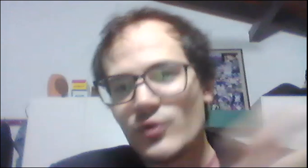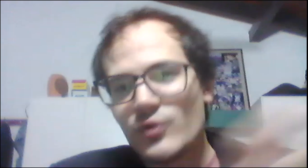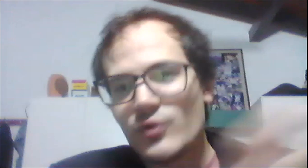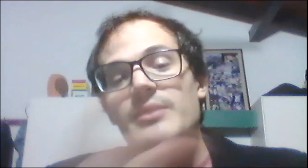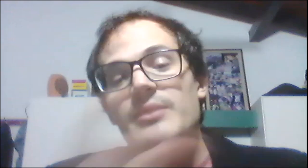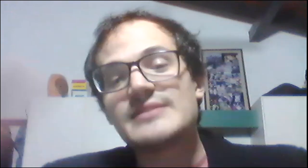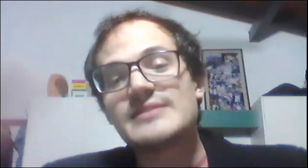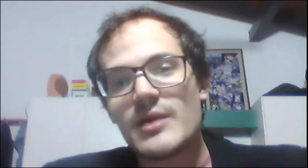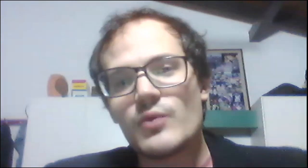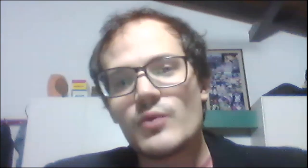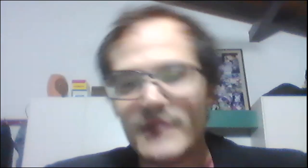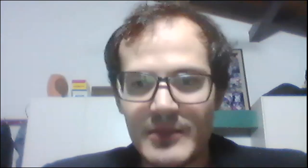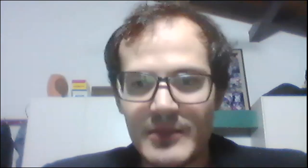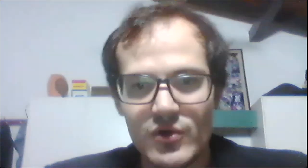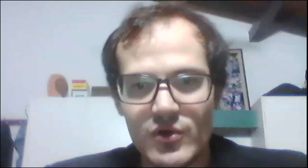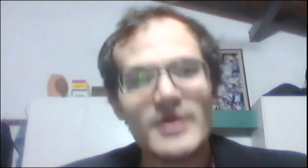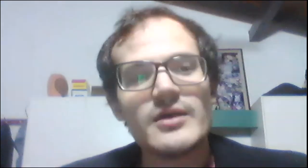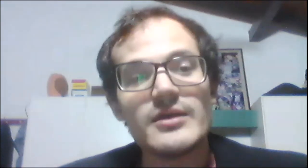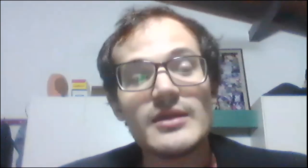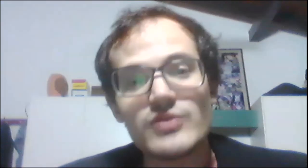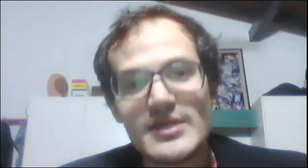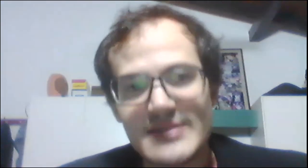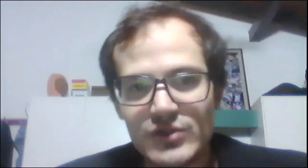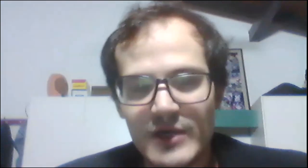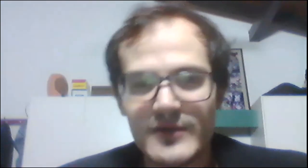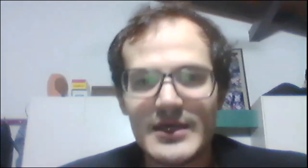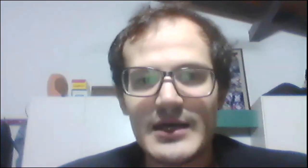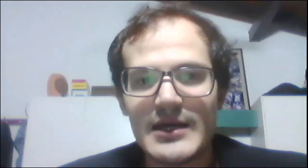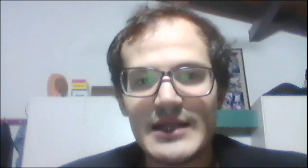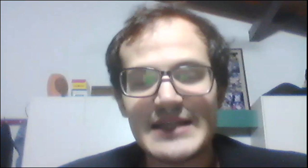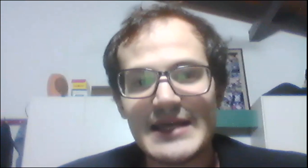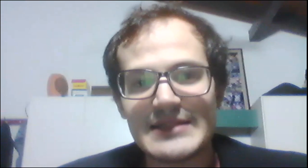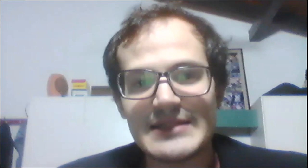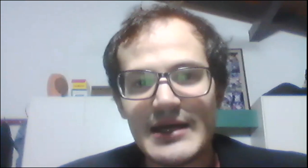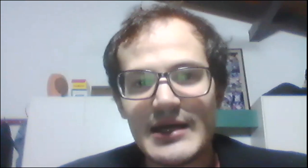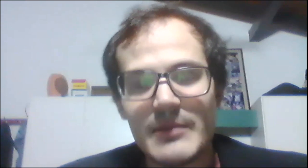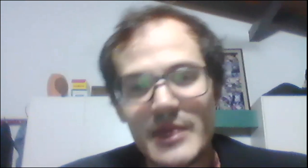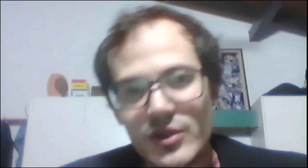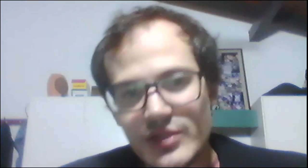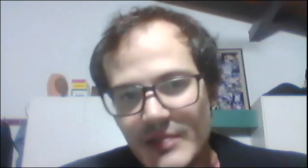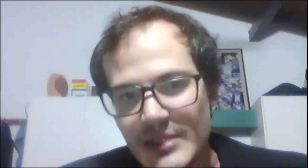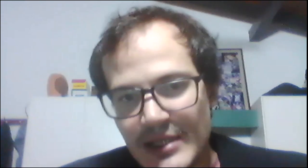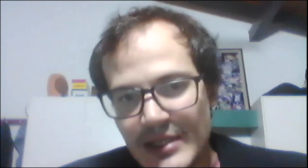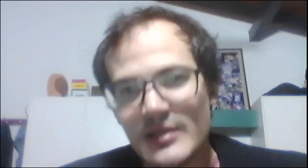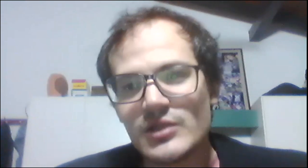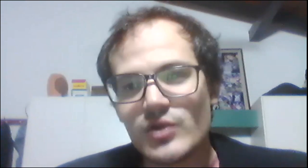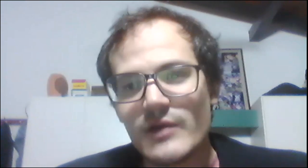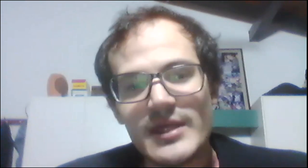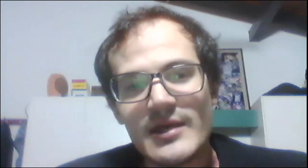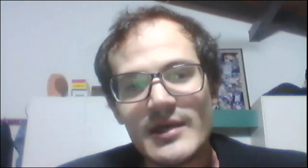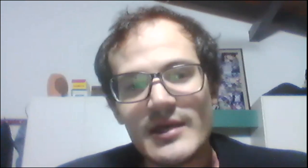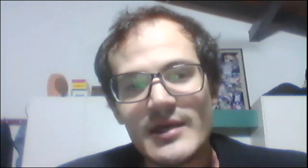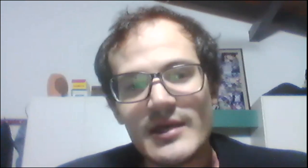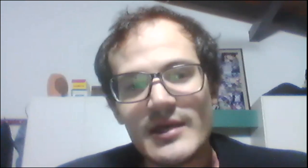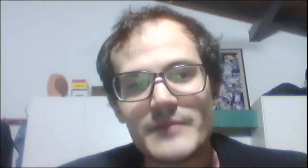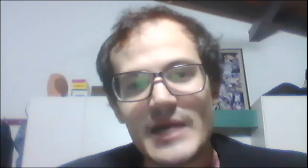una independencia para una vida mejor. Y en esto quizás todavía la tarea está a medio terminar.